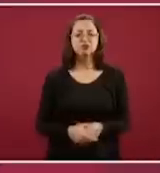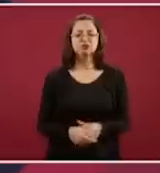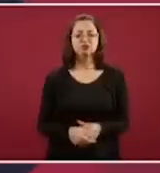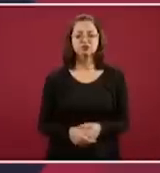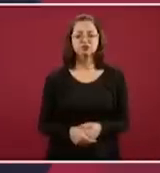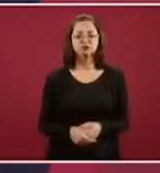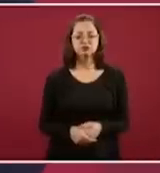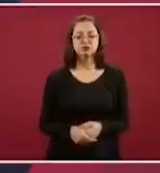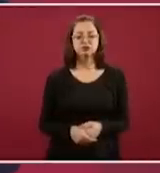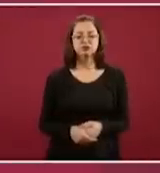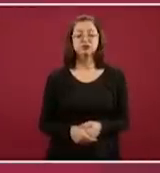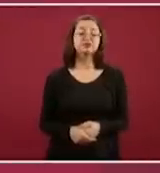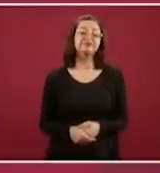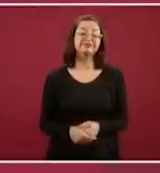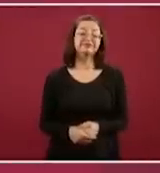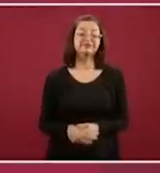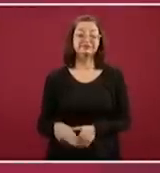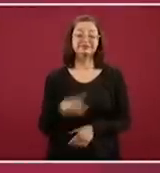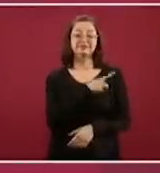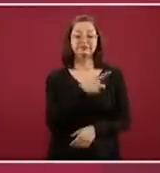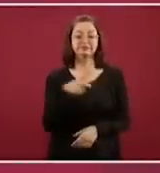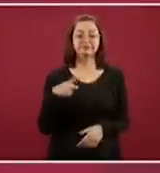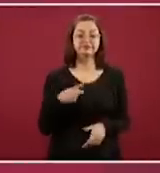tenemos que esperar todavía